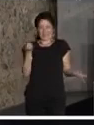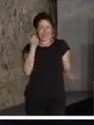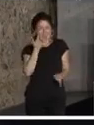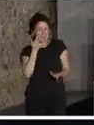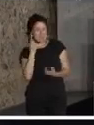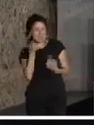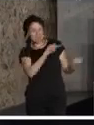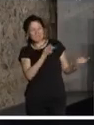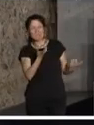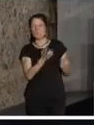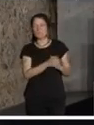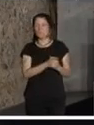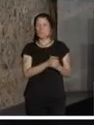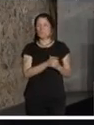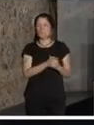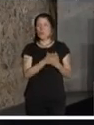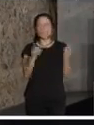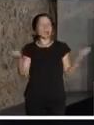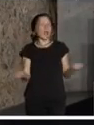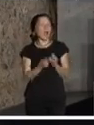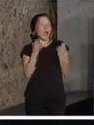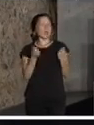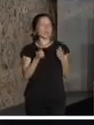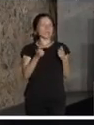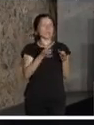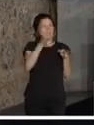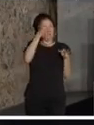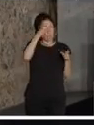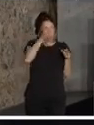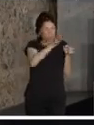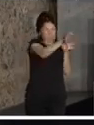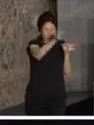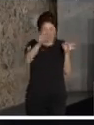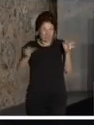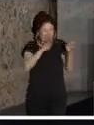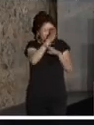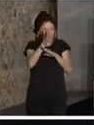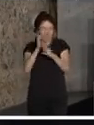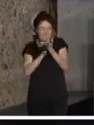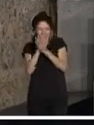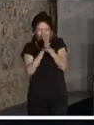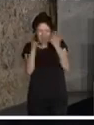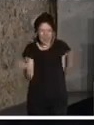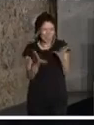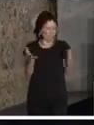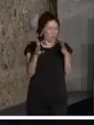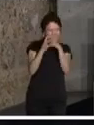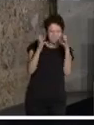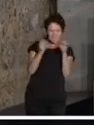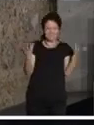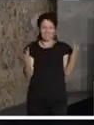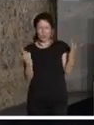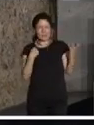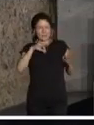aprecia cuando vamos por la campaña por todas las localidades hay ánimo hay ganas hay un espíritu de